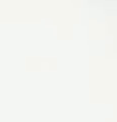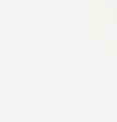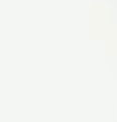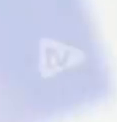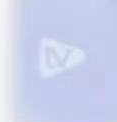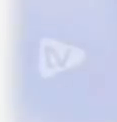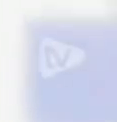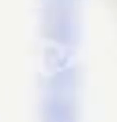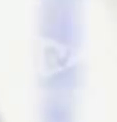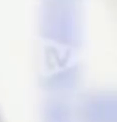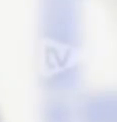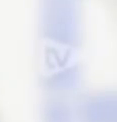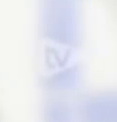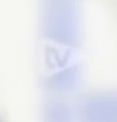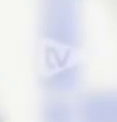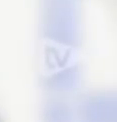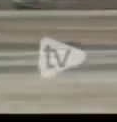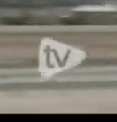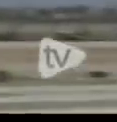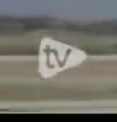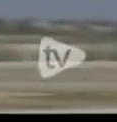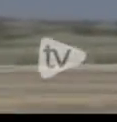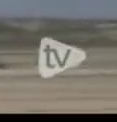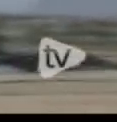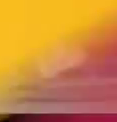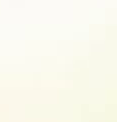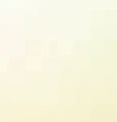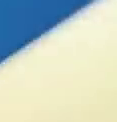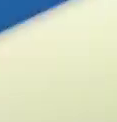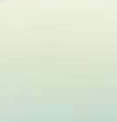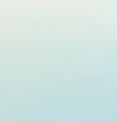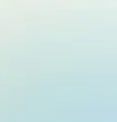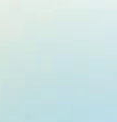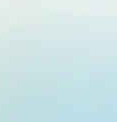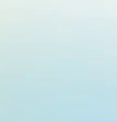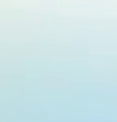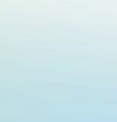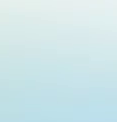Enfoque Mundial. Todos los sábados a las 9 de la noche. Por Ecuador TV.